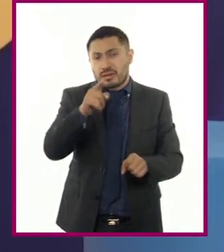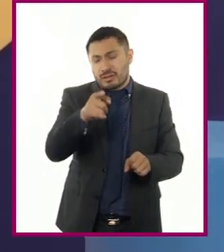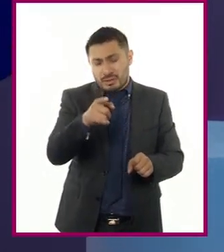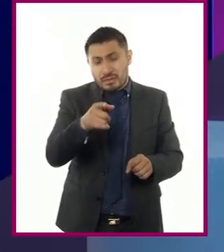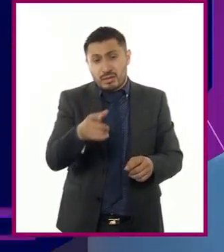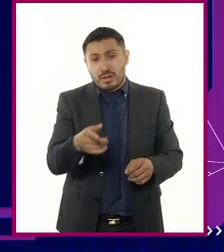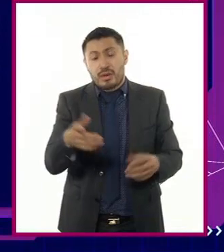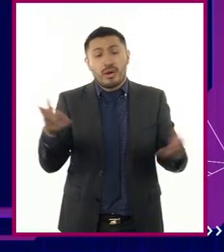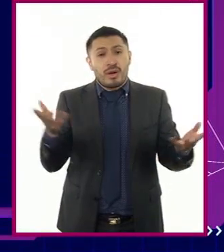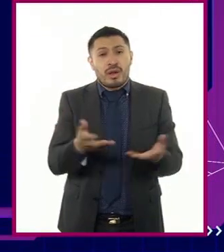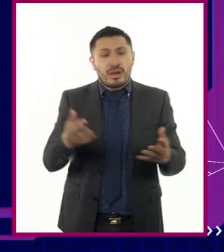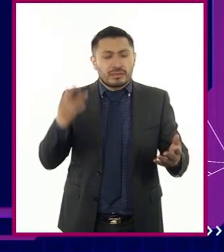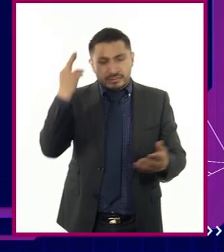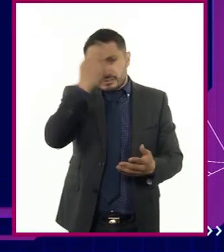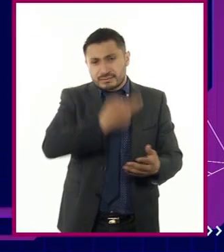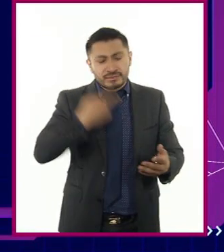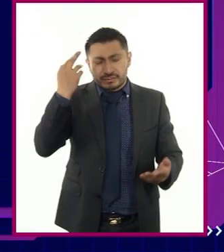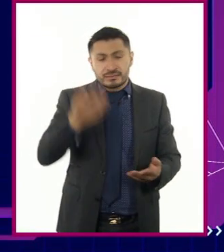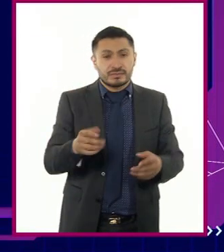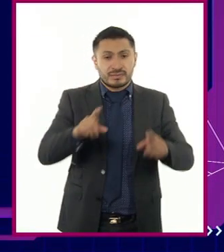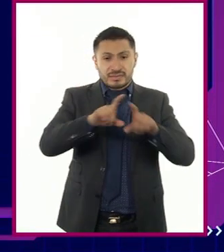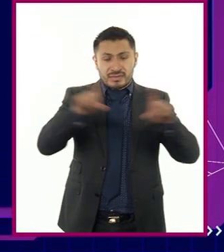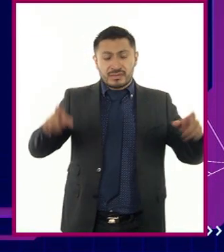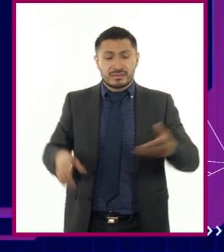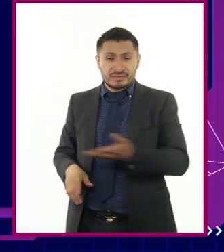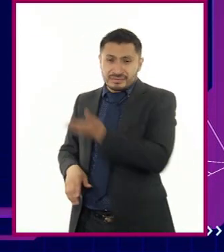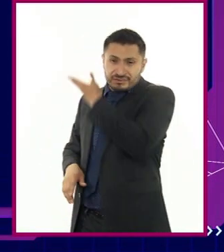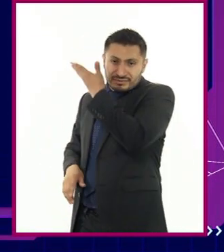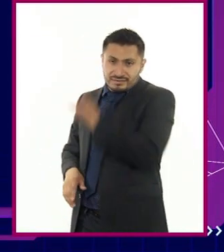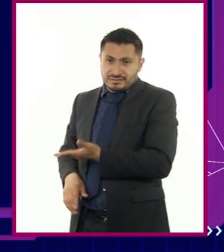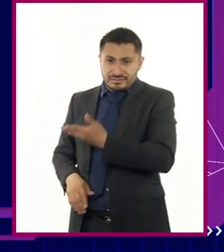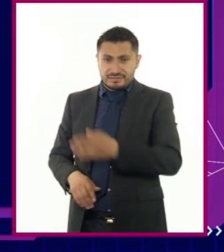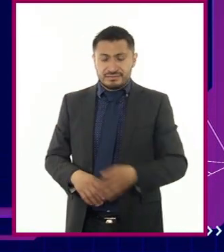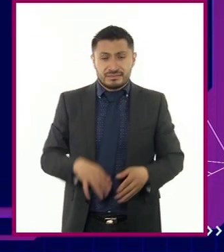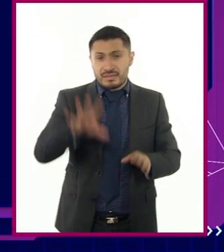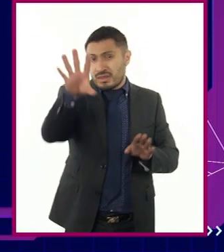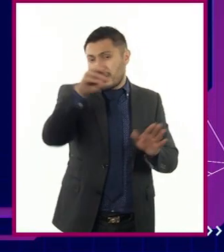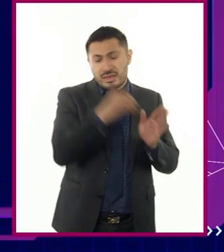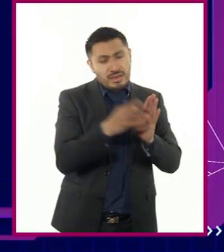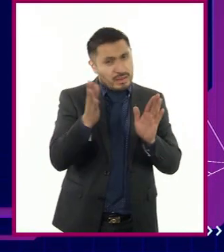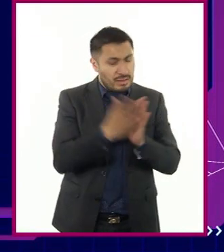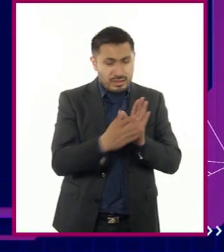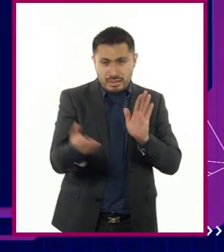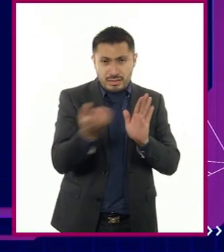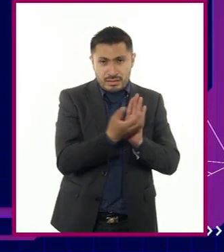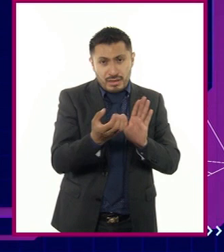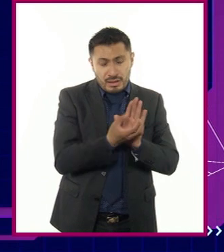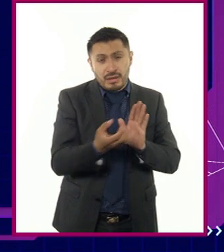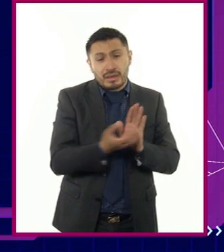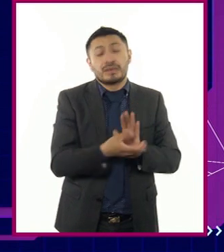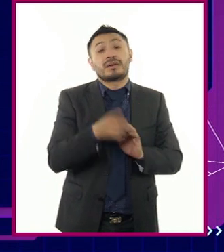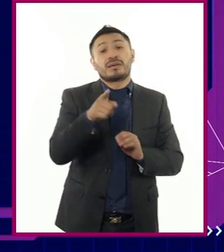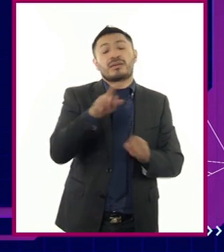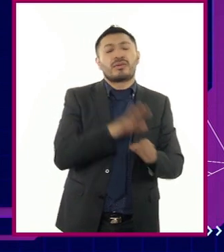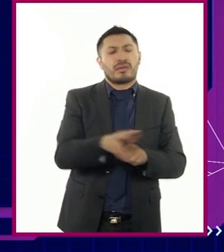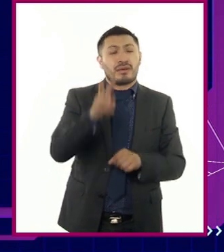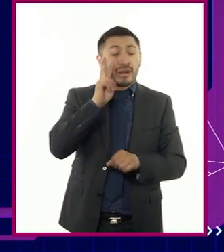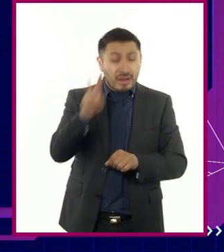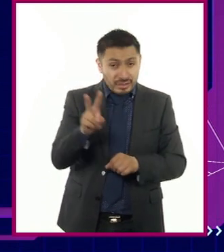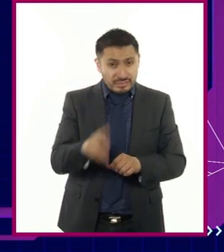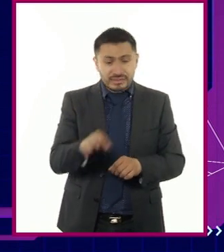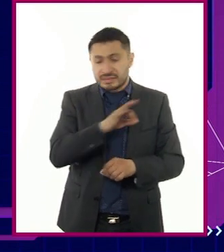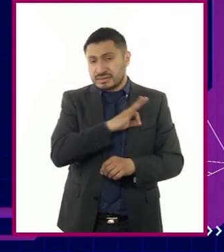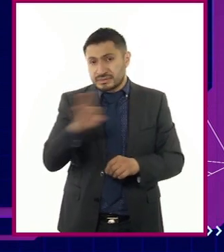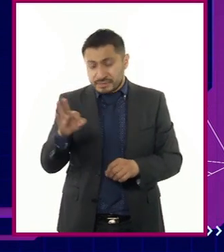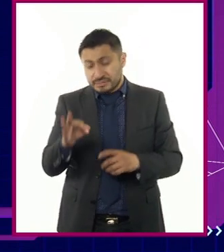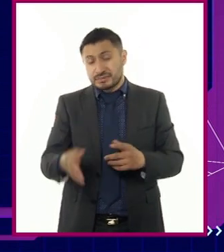calculada, hagan un análisis de la tabla que aparece en pantalla. ¿Qué observan? ¿Pueden distinguir la proporcionalidad inversa en